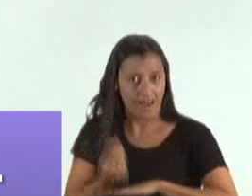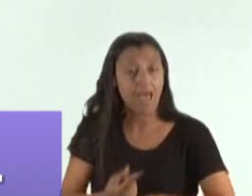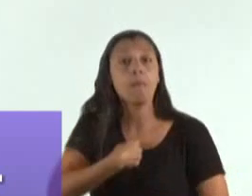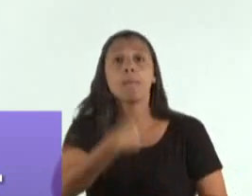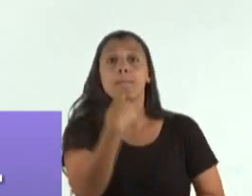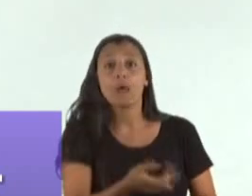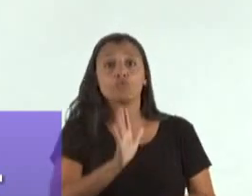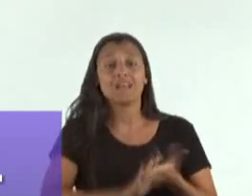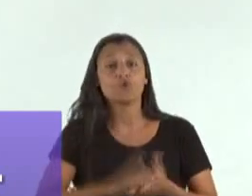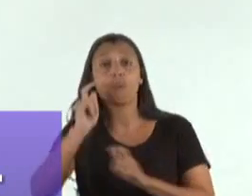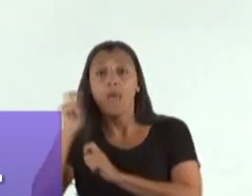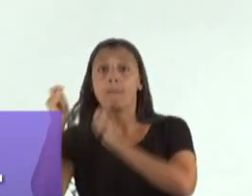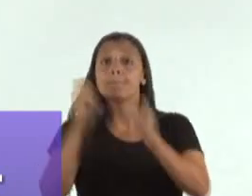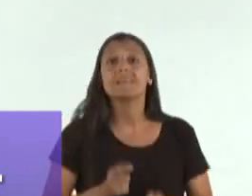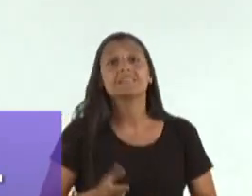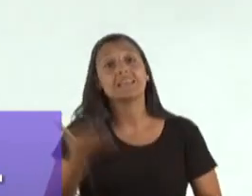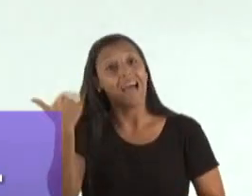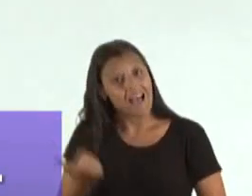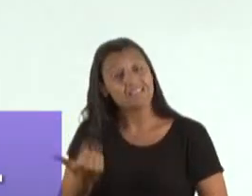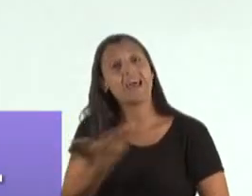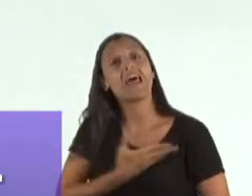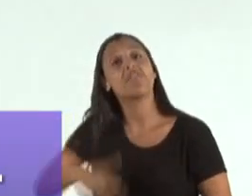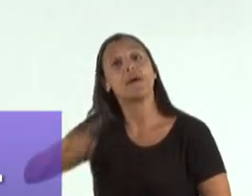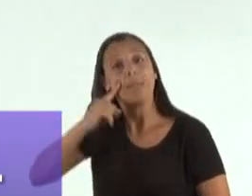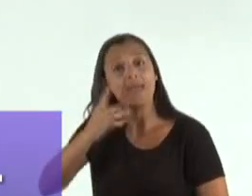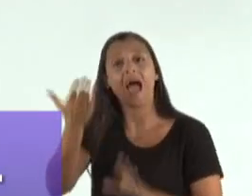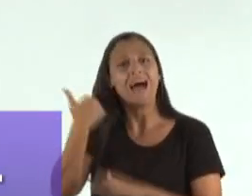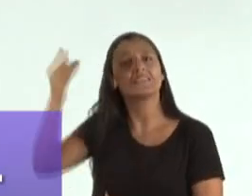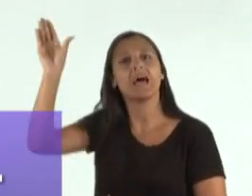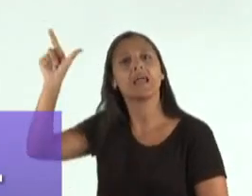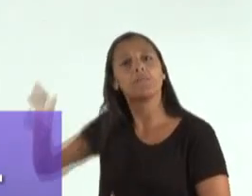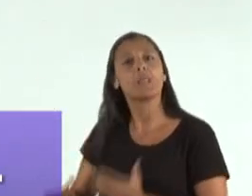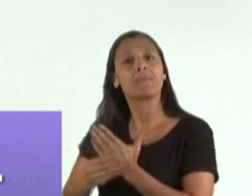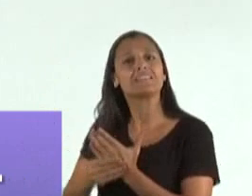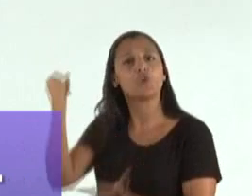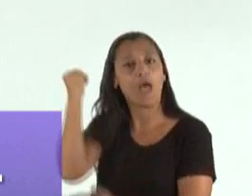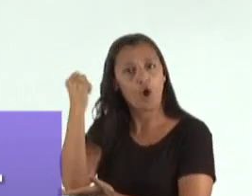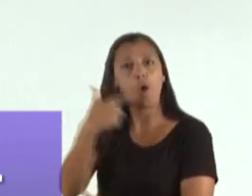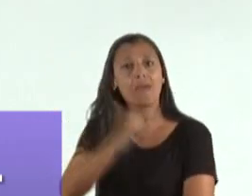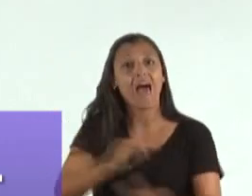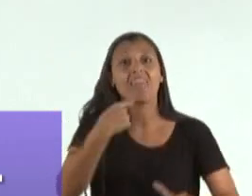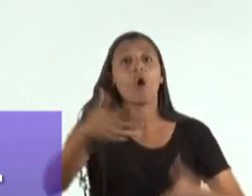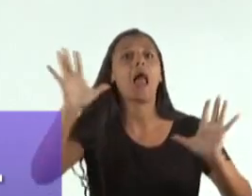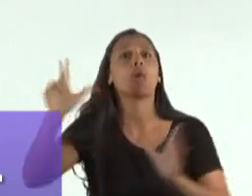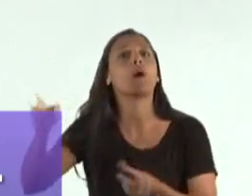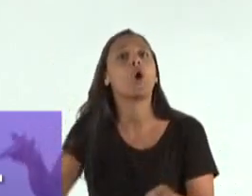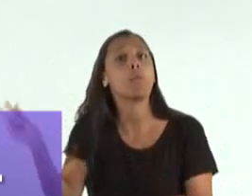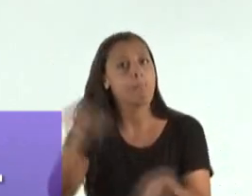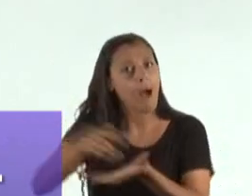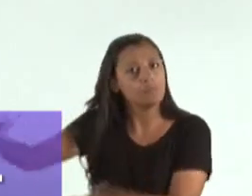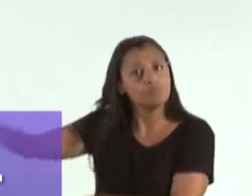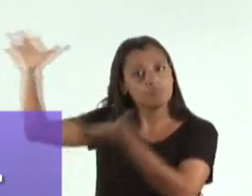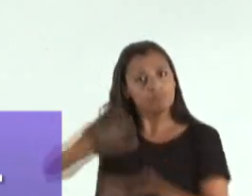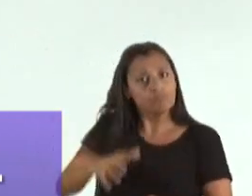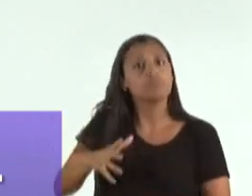la visita de la número 2 del Fondo Monetario Internacional. Caputo ayer adelantó que podría haber un desembolso, o están hablando eso con el